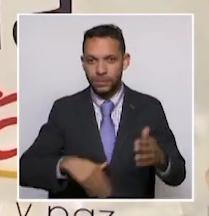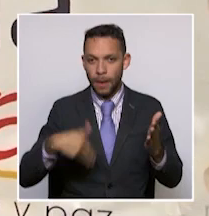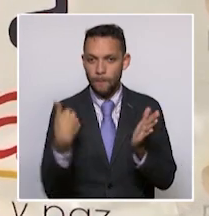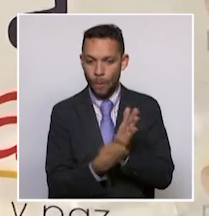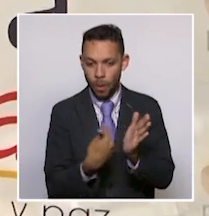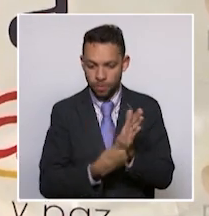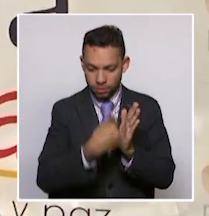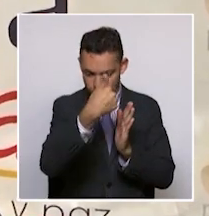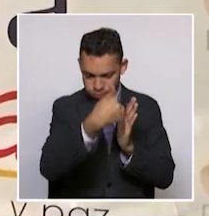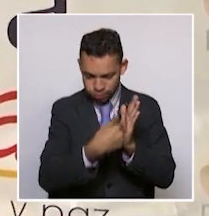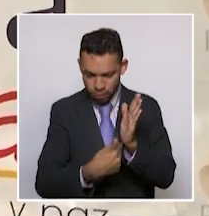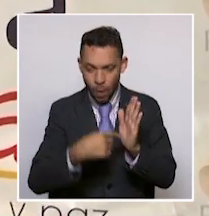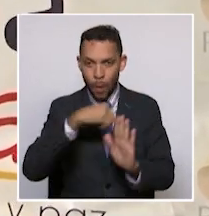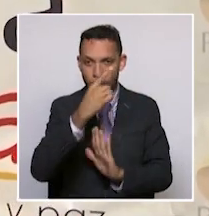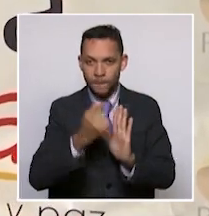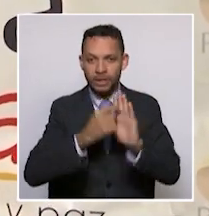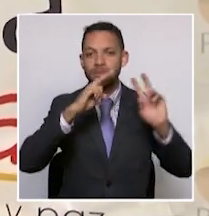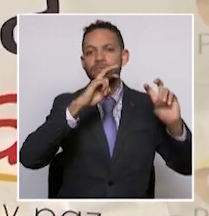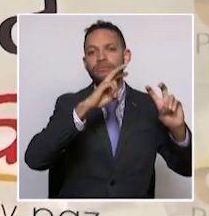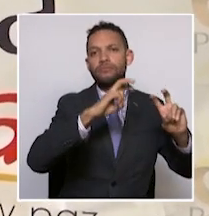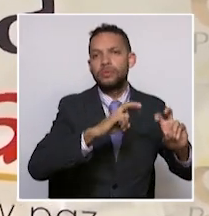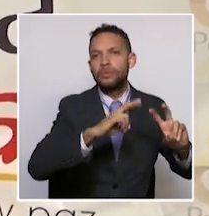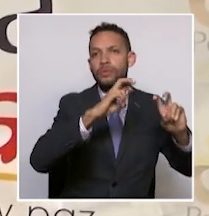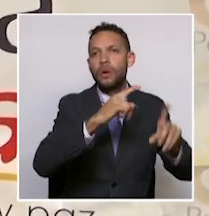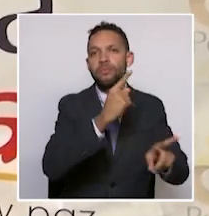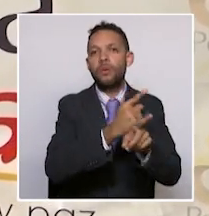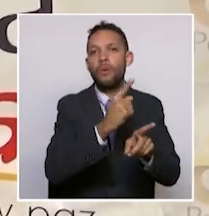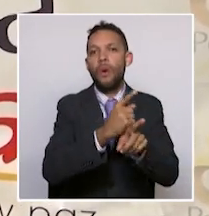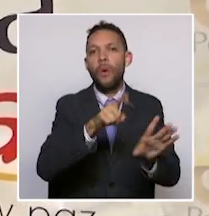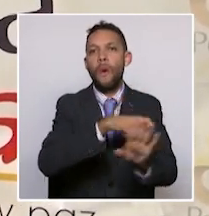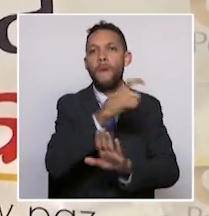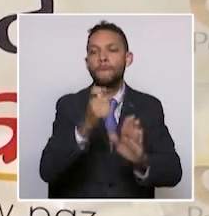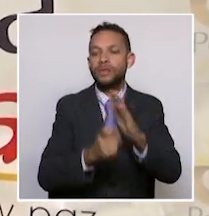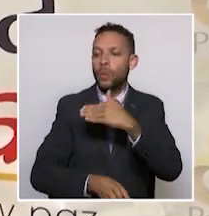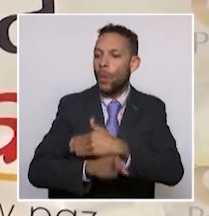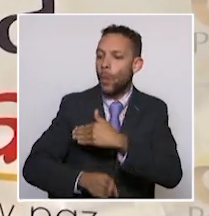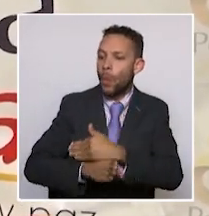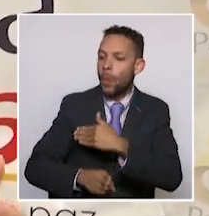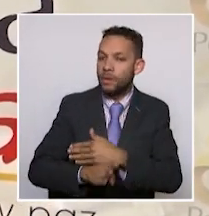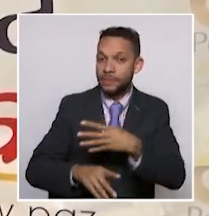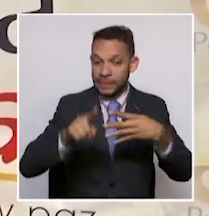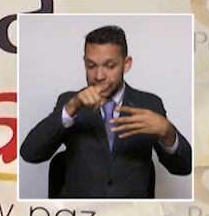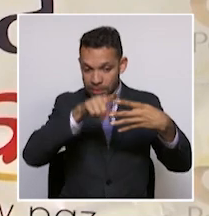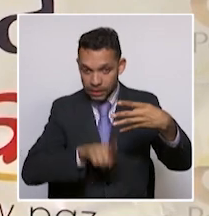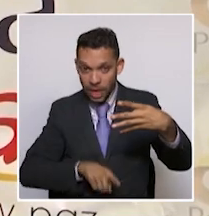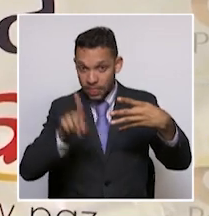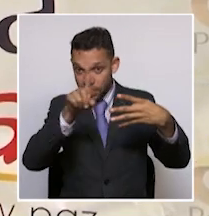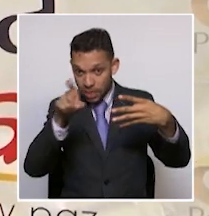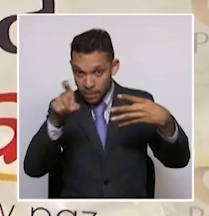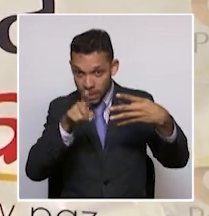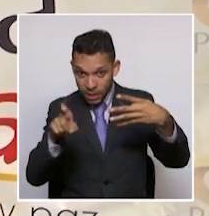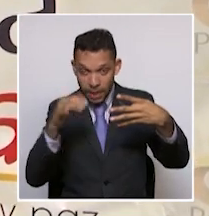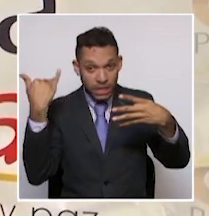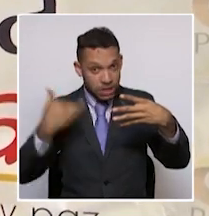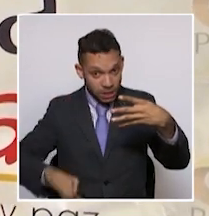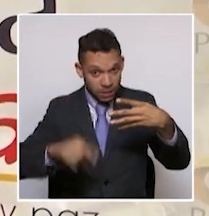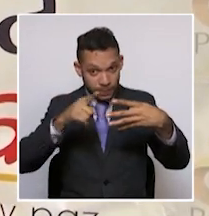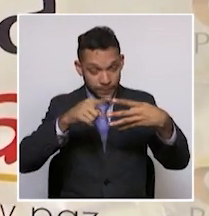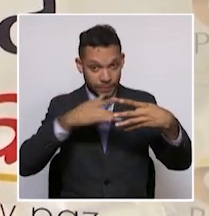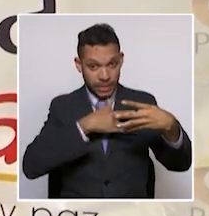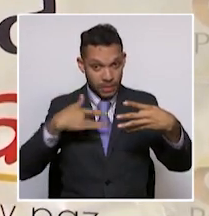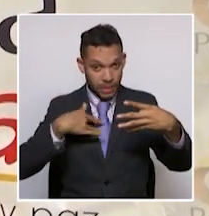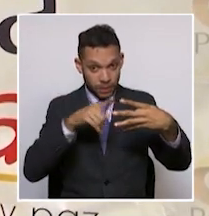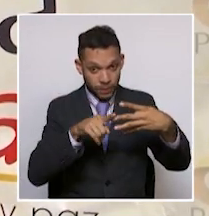un estudio, sino también resultados concretos frente a todo el proceso que se ha adelantado en esos cuatro temas fundamentales, como ya lo dijo la personera, que son el tema de la salud,